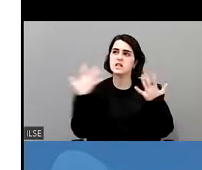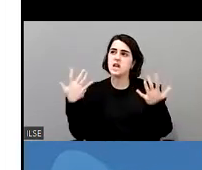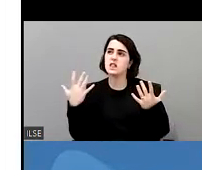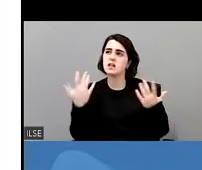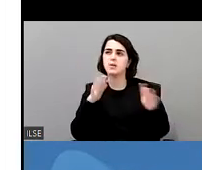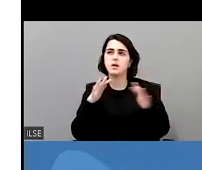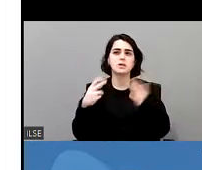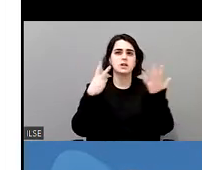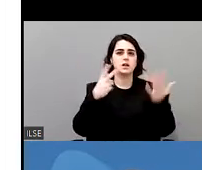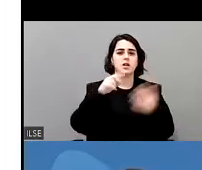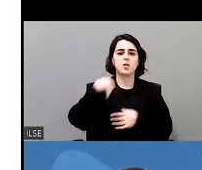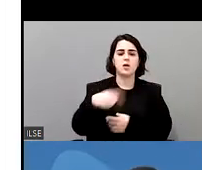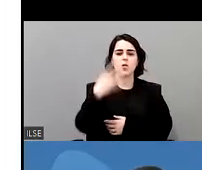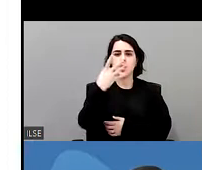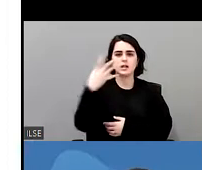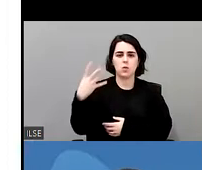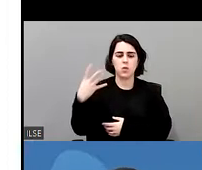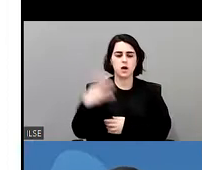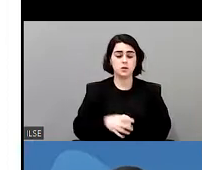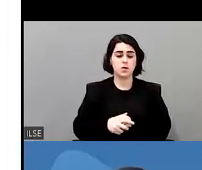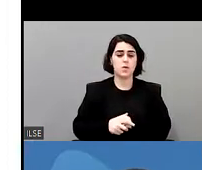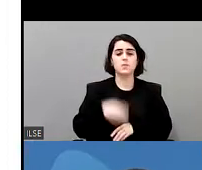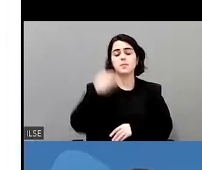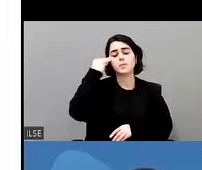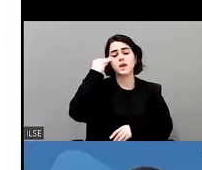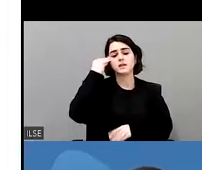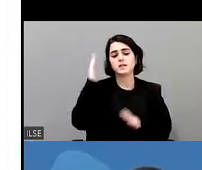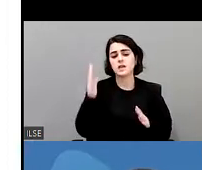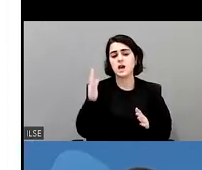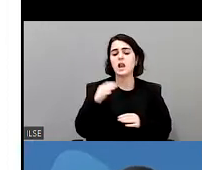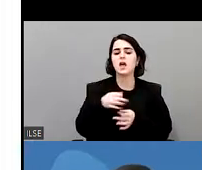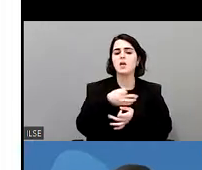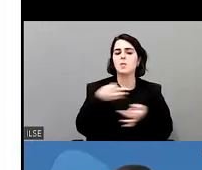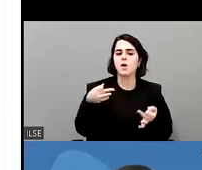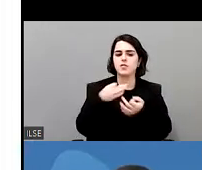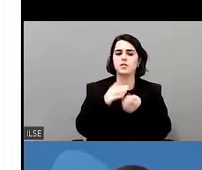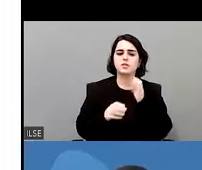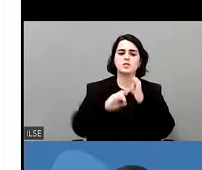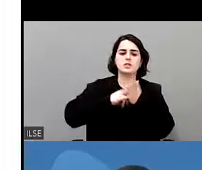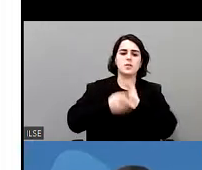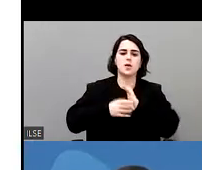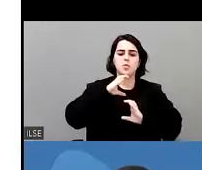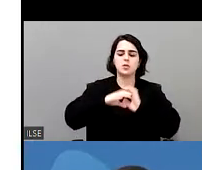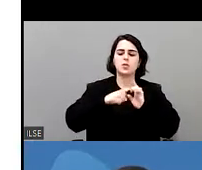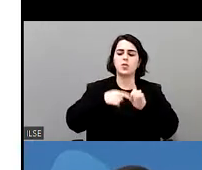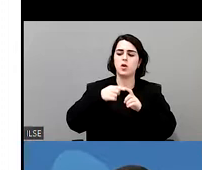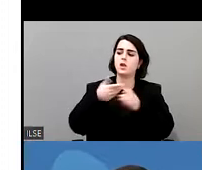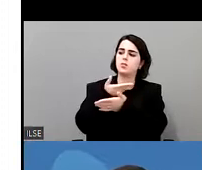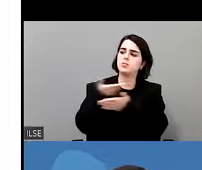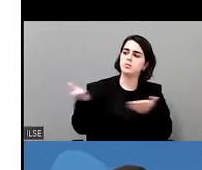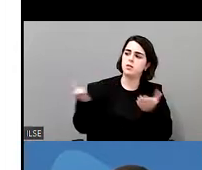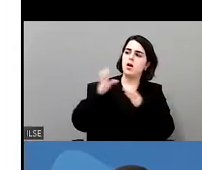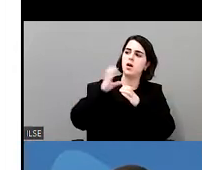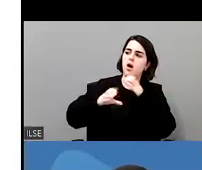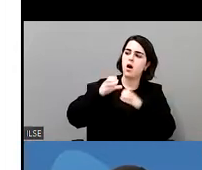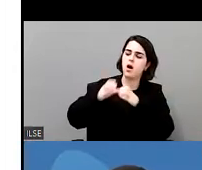un 7,44. Consideran que es efectivo el sistema de comunicación que utilizan para poder comunicarse con personas que